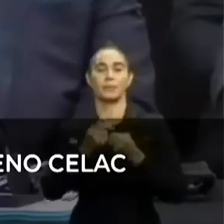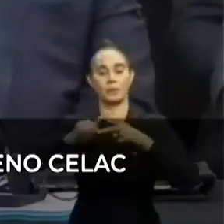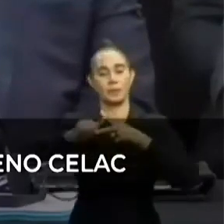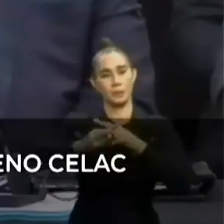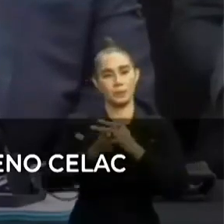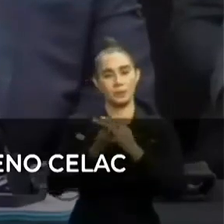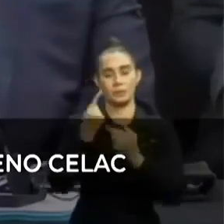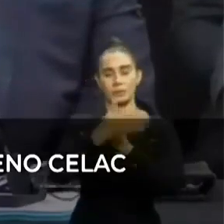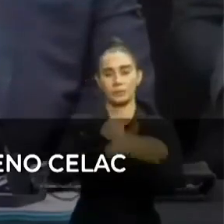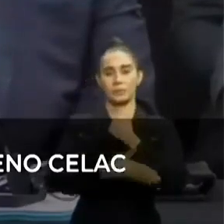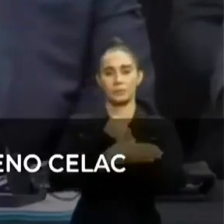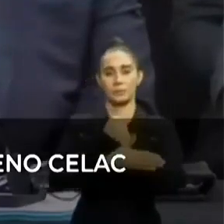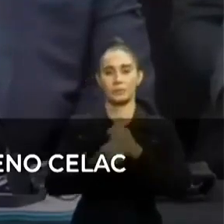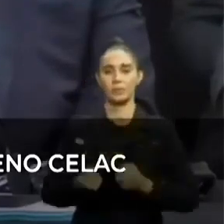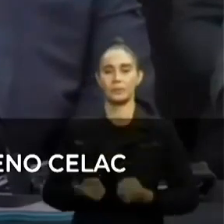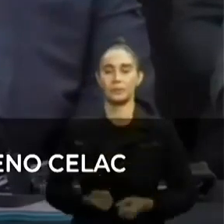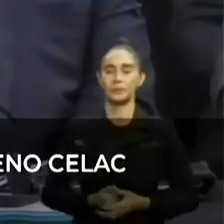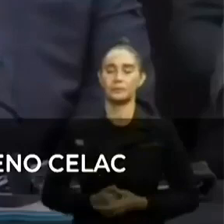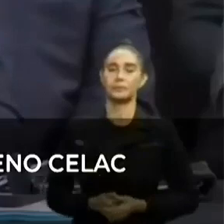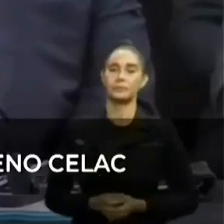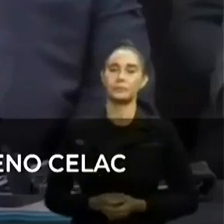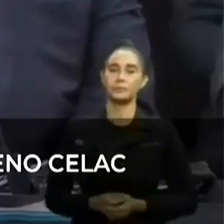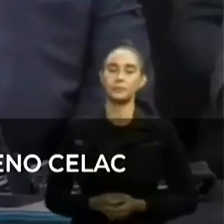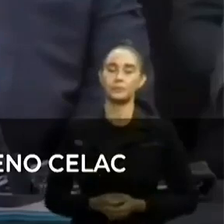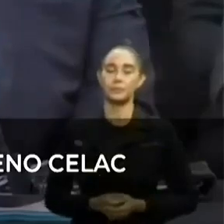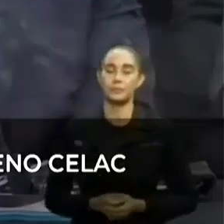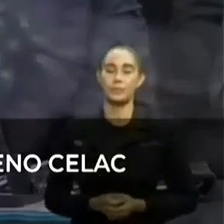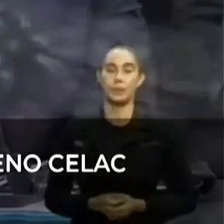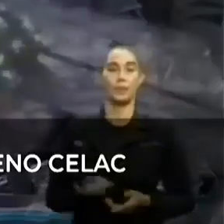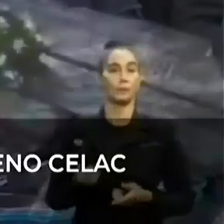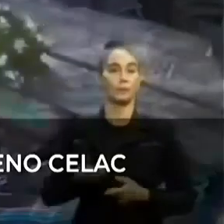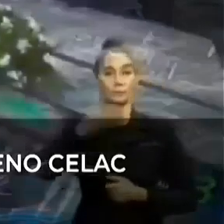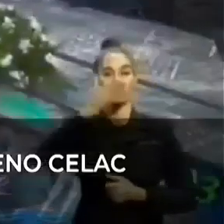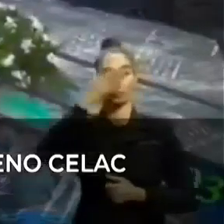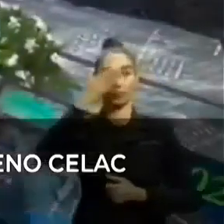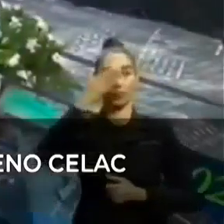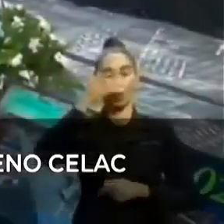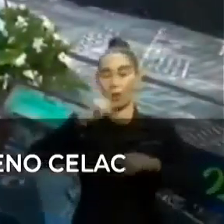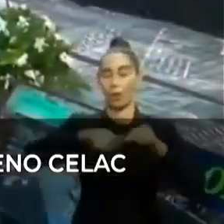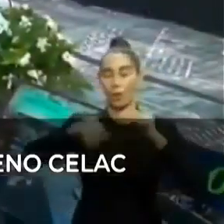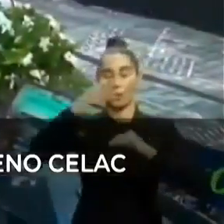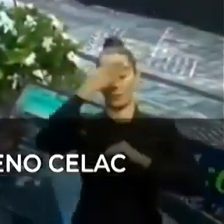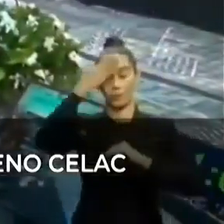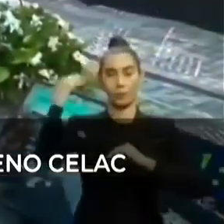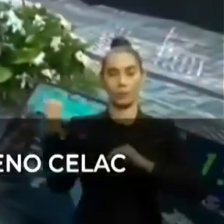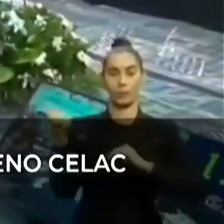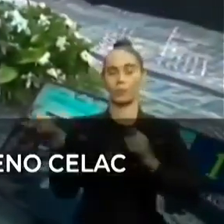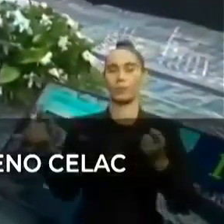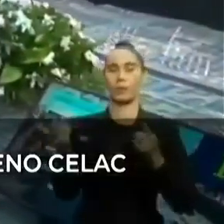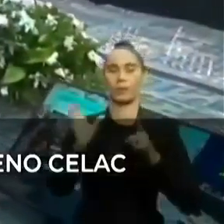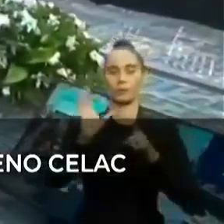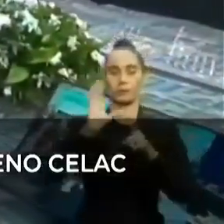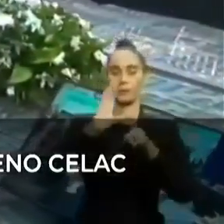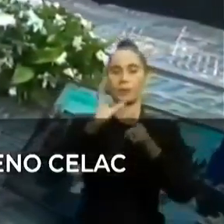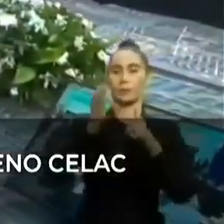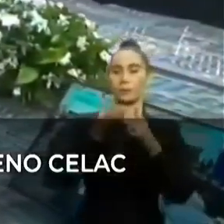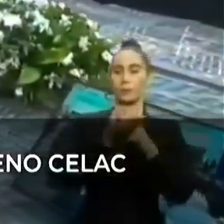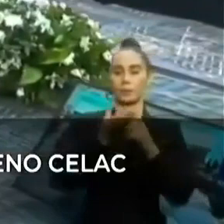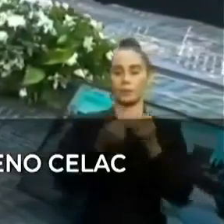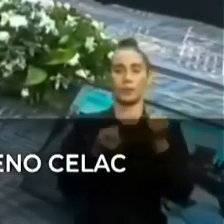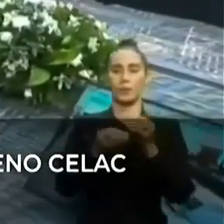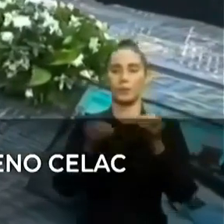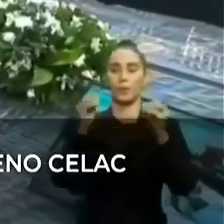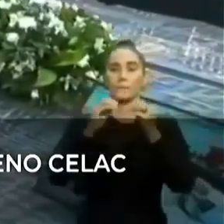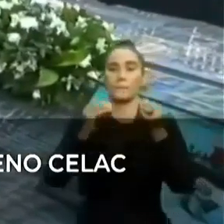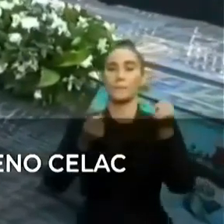nuestras naciones. Pero no podemos olvidar nuestro rico patrimonio cultural, una de las mayores riquezas de esta comunidad,